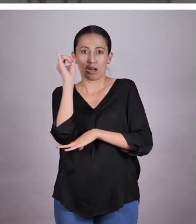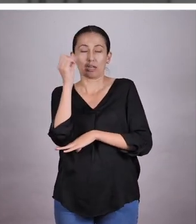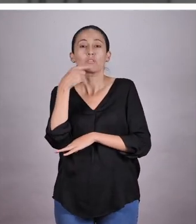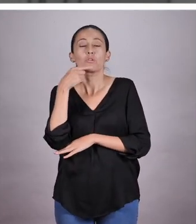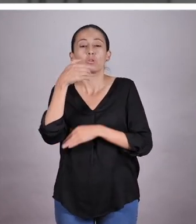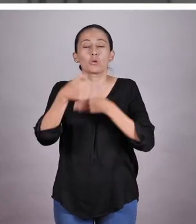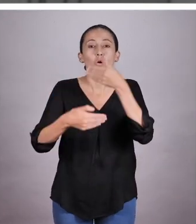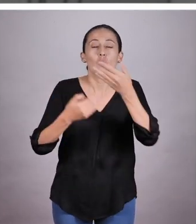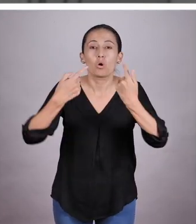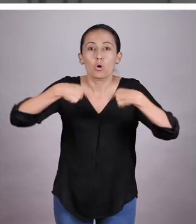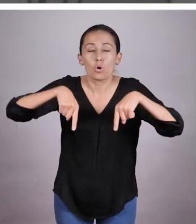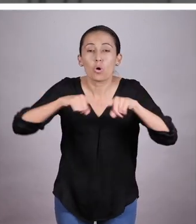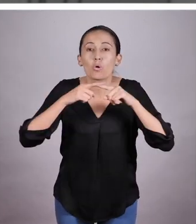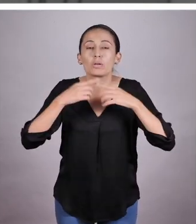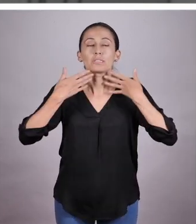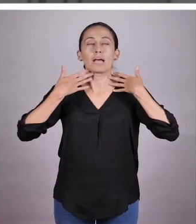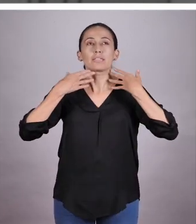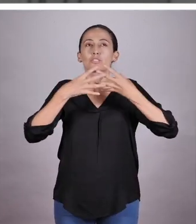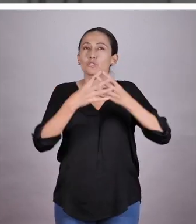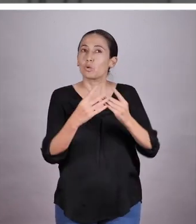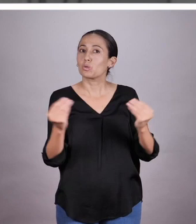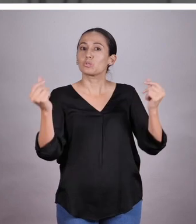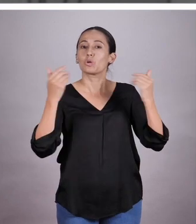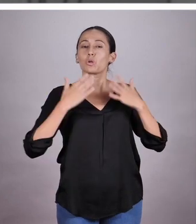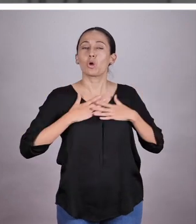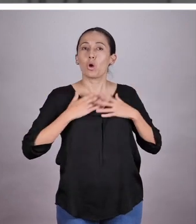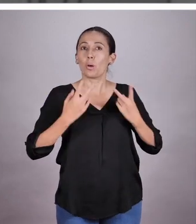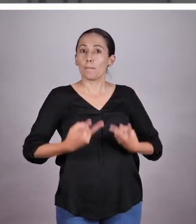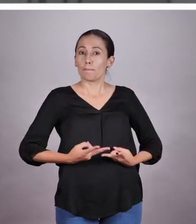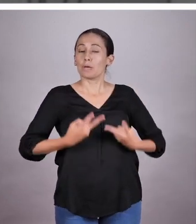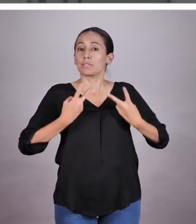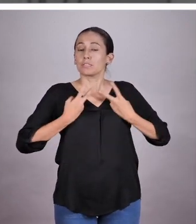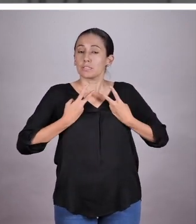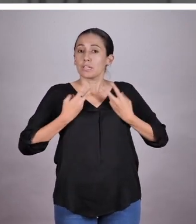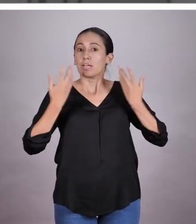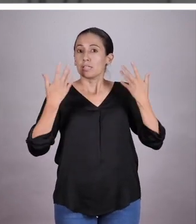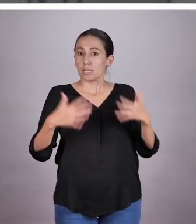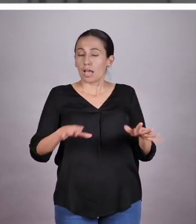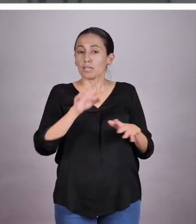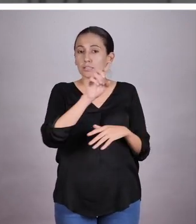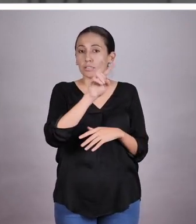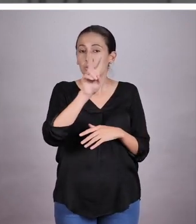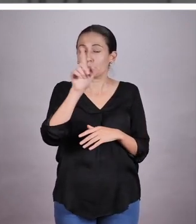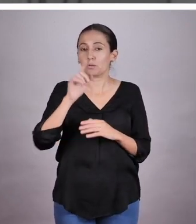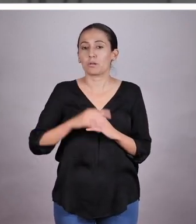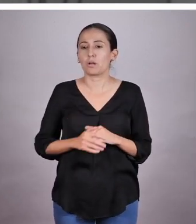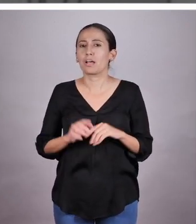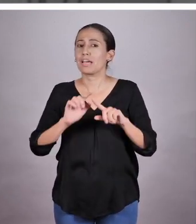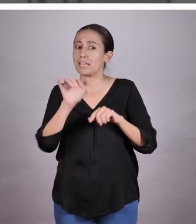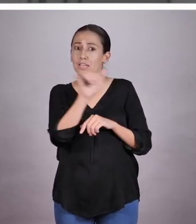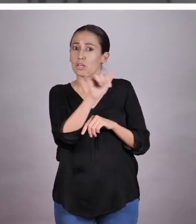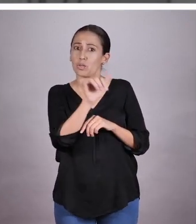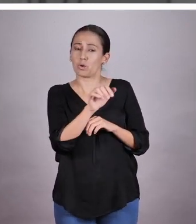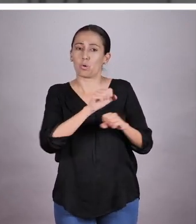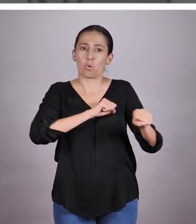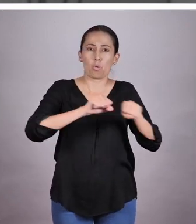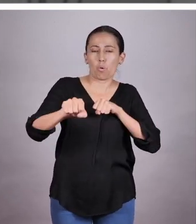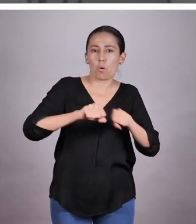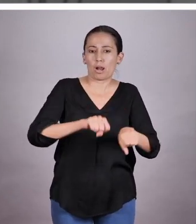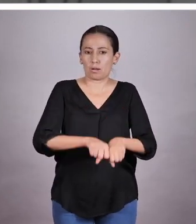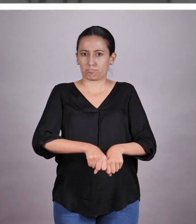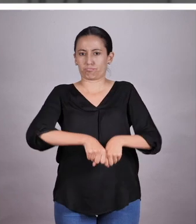podría decirse que salvó la vida de esos 121 millones de personas, se encargó de destruir el destino de